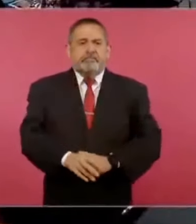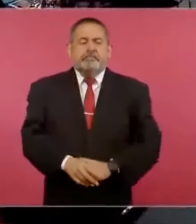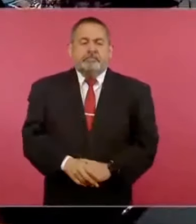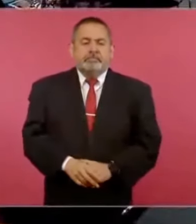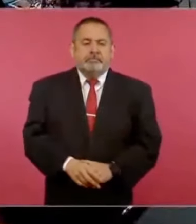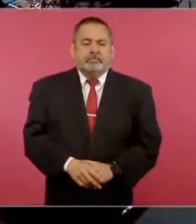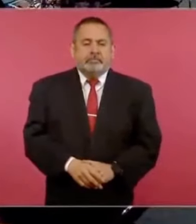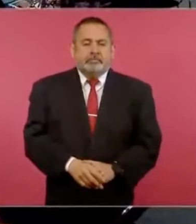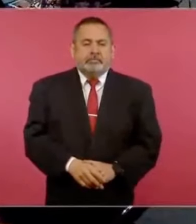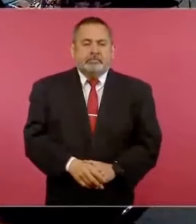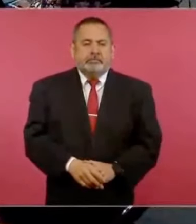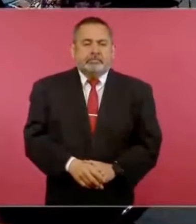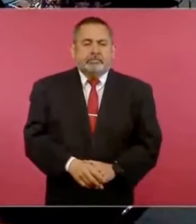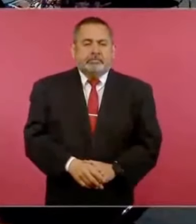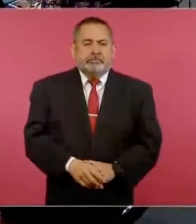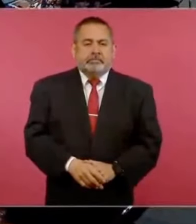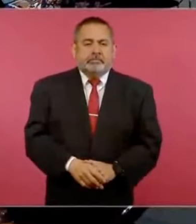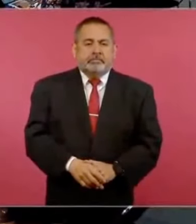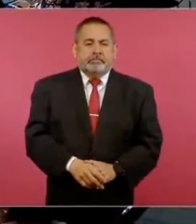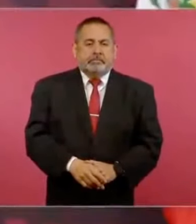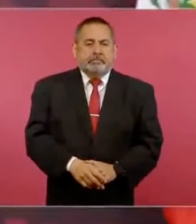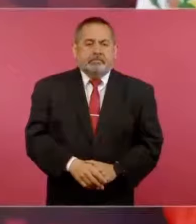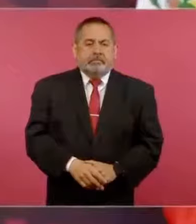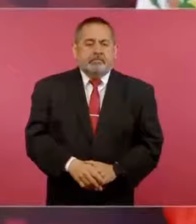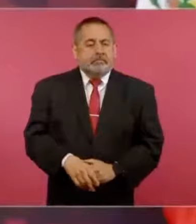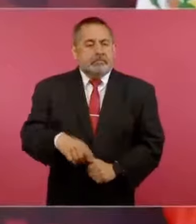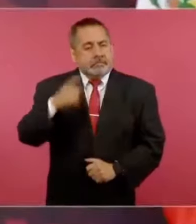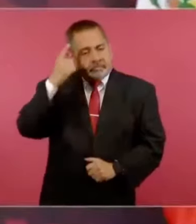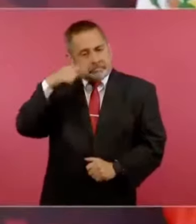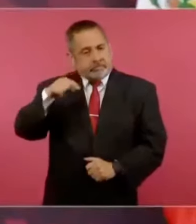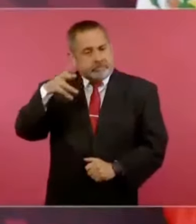y tiene un futuro